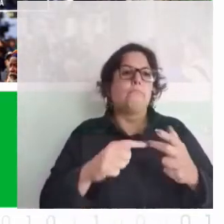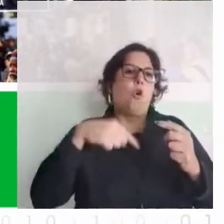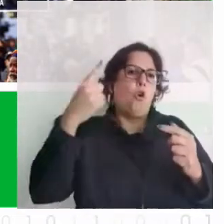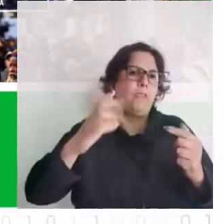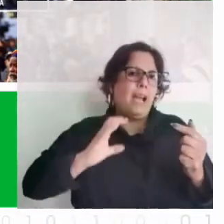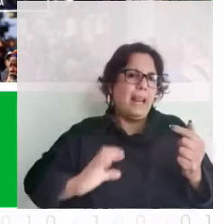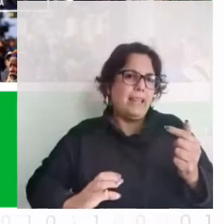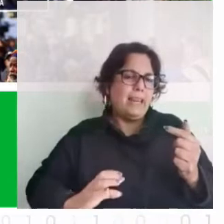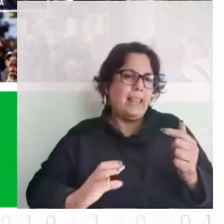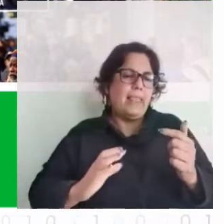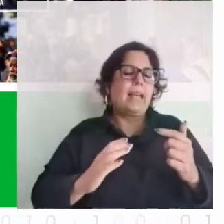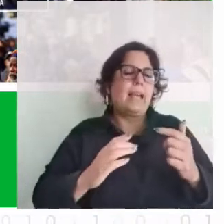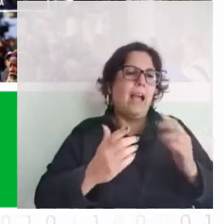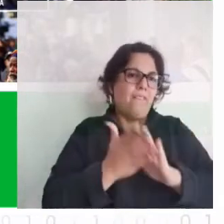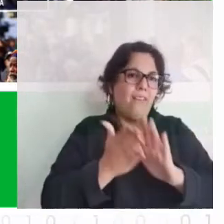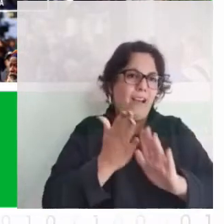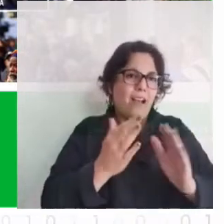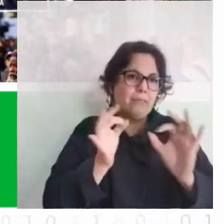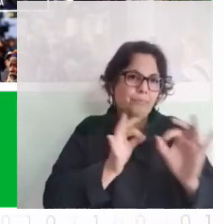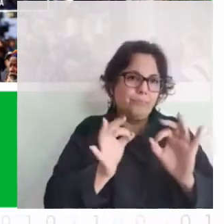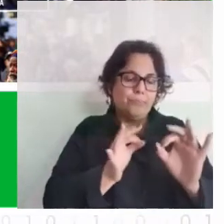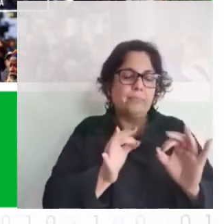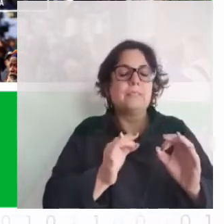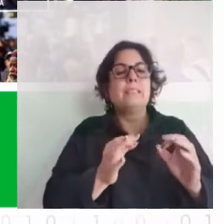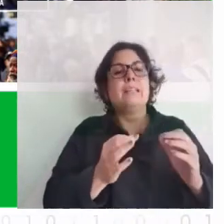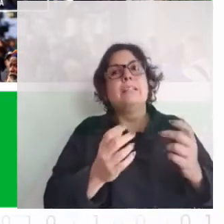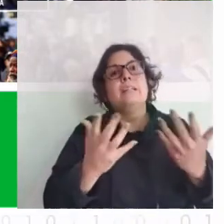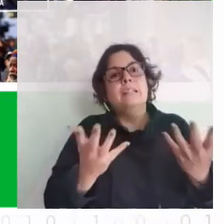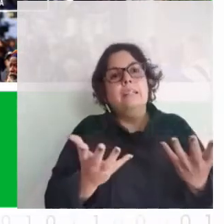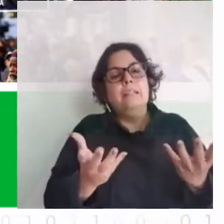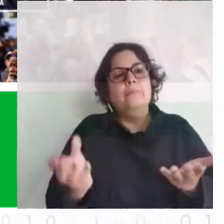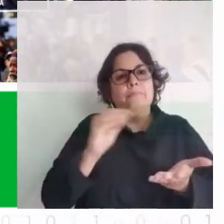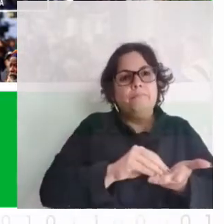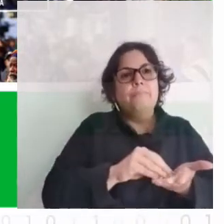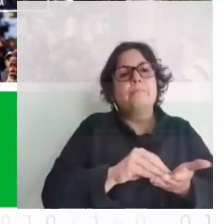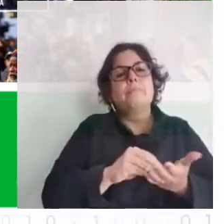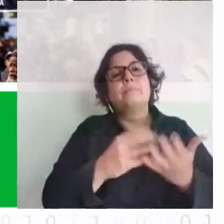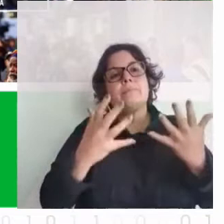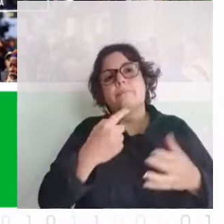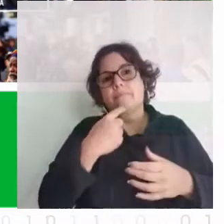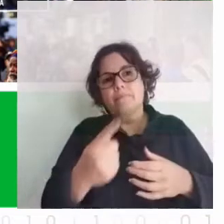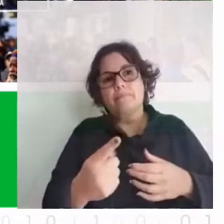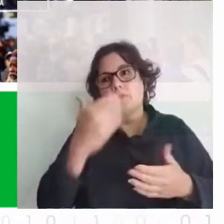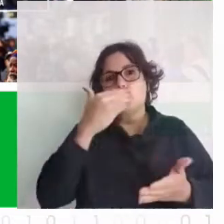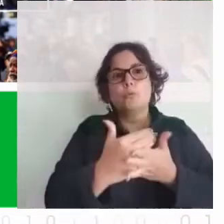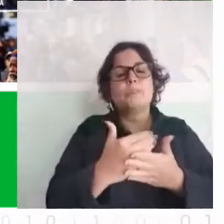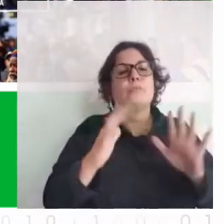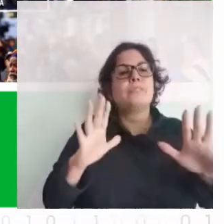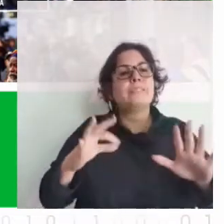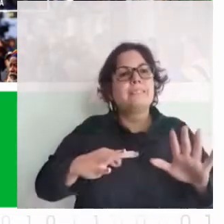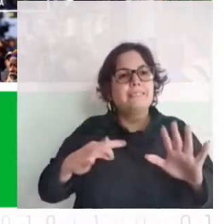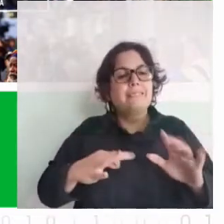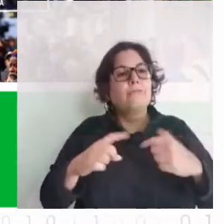características, como vamos a ver. Y encima de esto quería decirles que en los últimos 10 años hemos